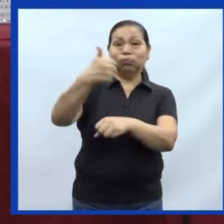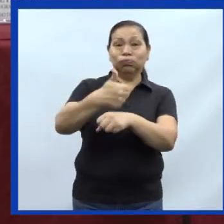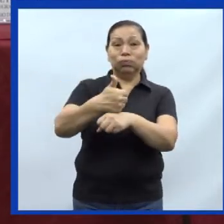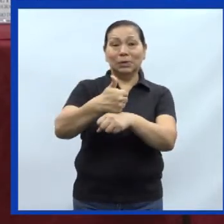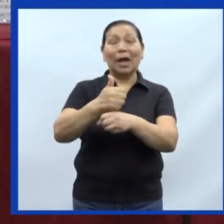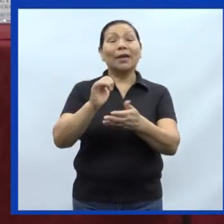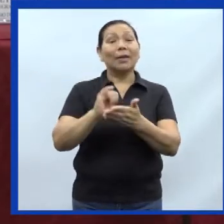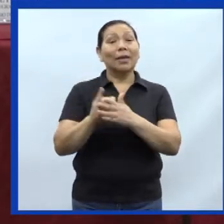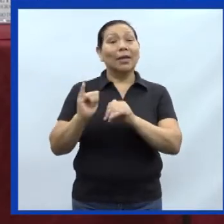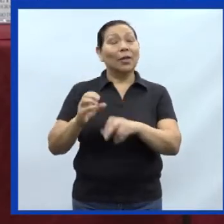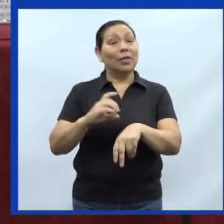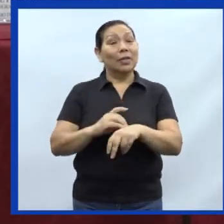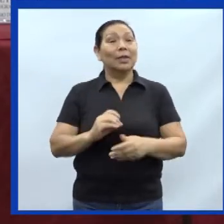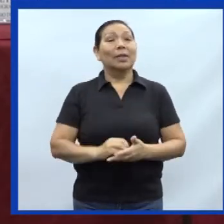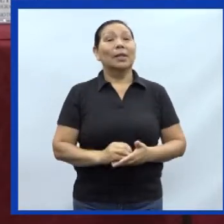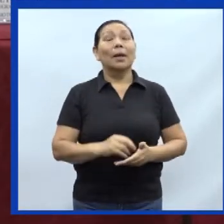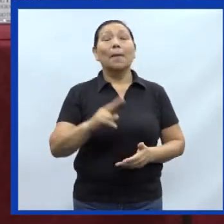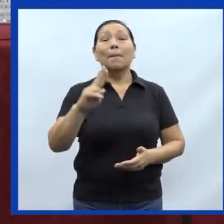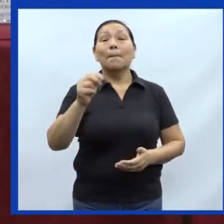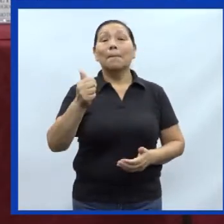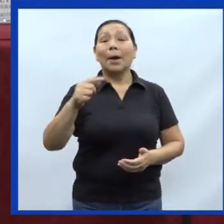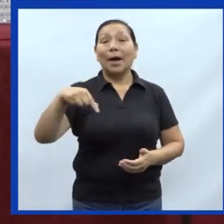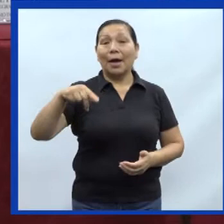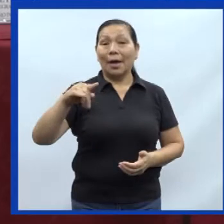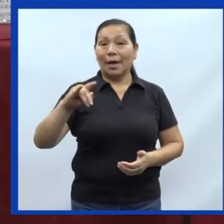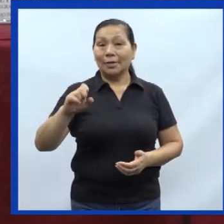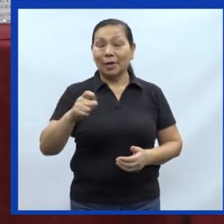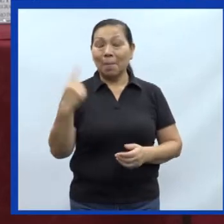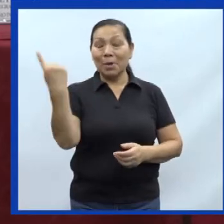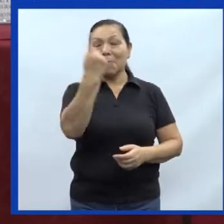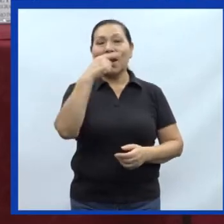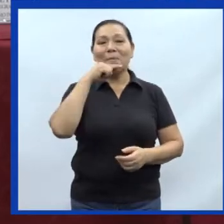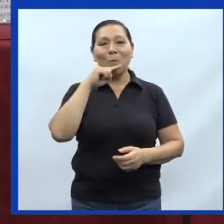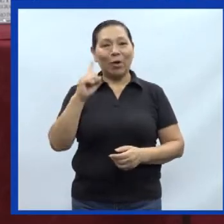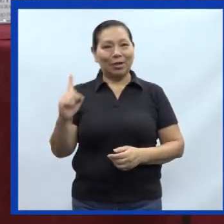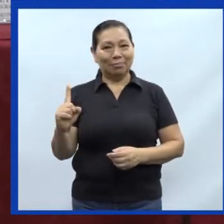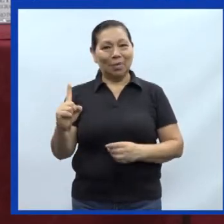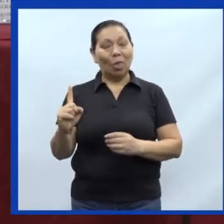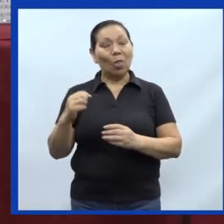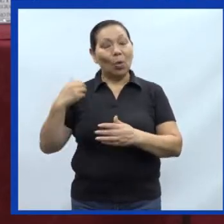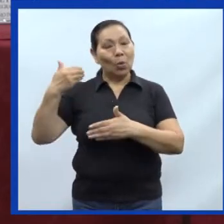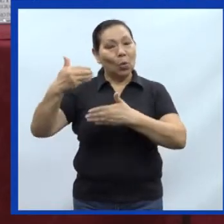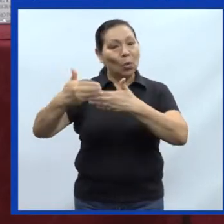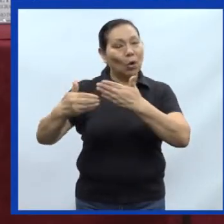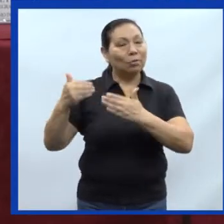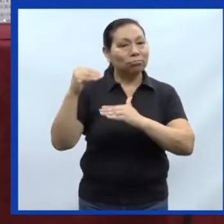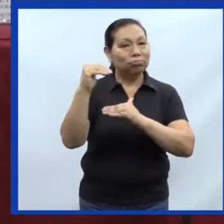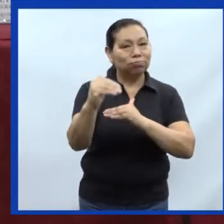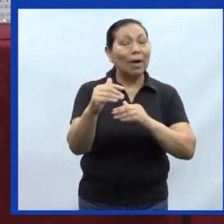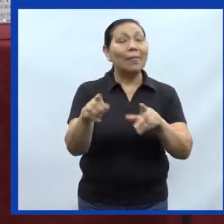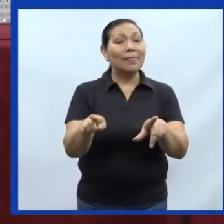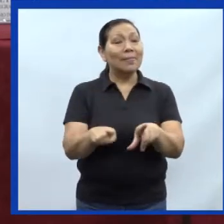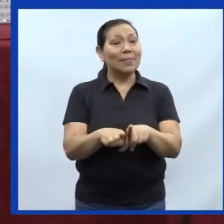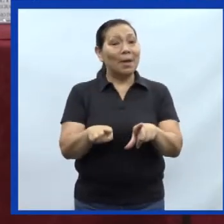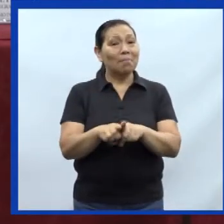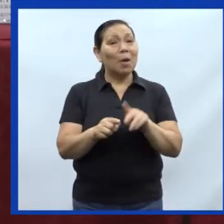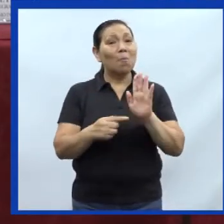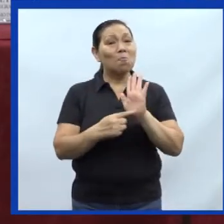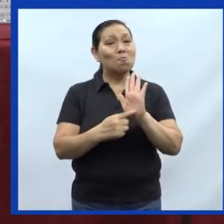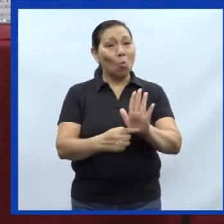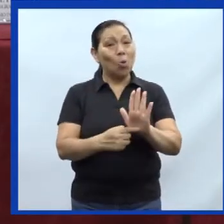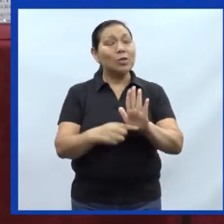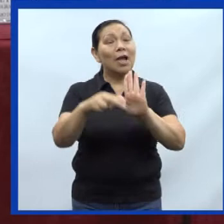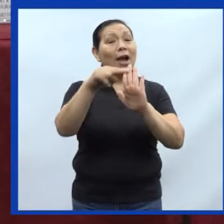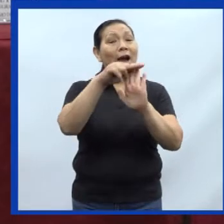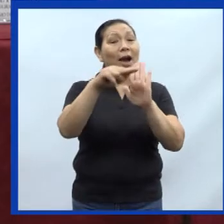la plaza que dejó la doctora Elcira Vázquez, quien nos abre el camino cuando corre ella, también revelándose a